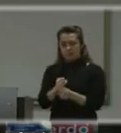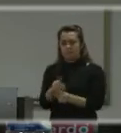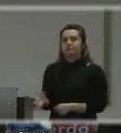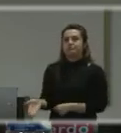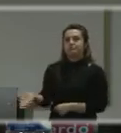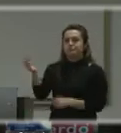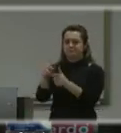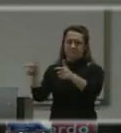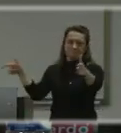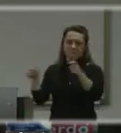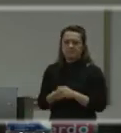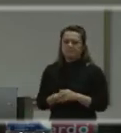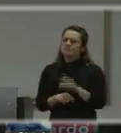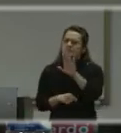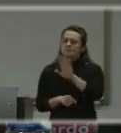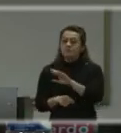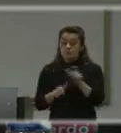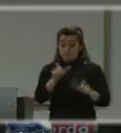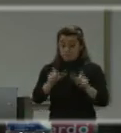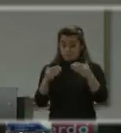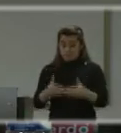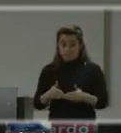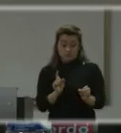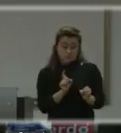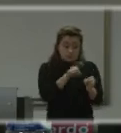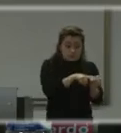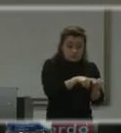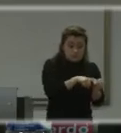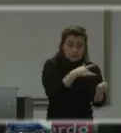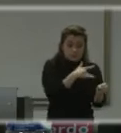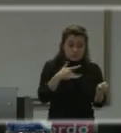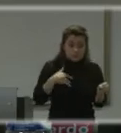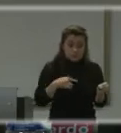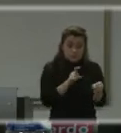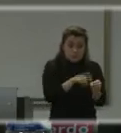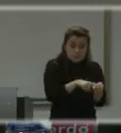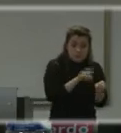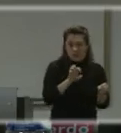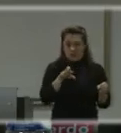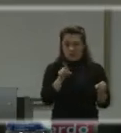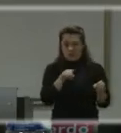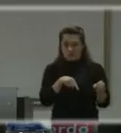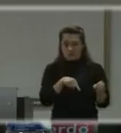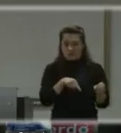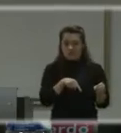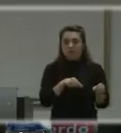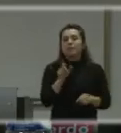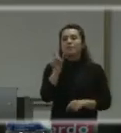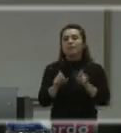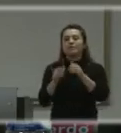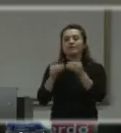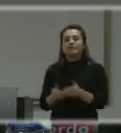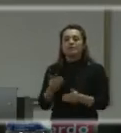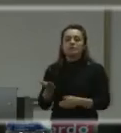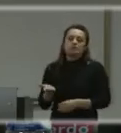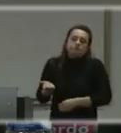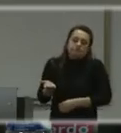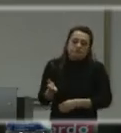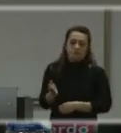Con respecto a la afiliación al sistema de salud, lo que dice la encuesta es que en general las personas con discapacidad